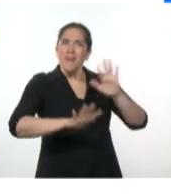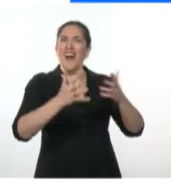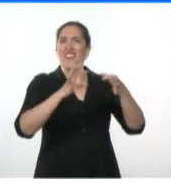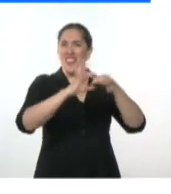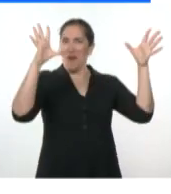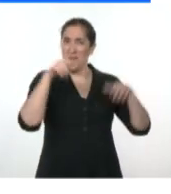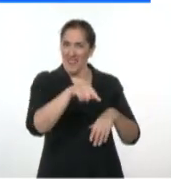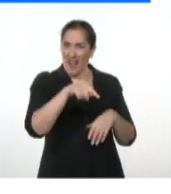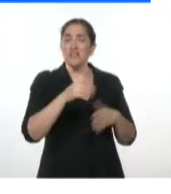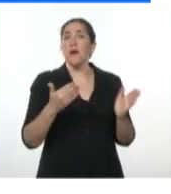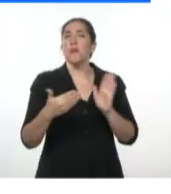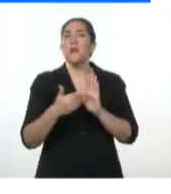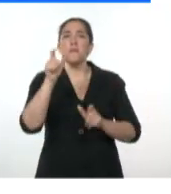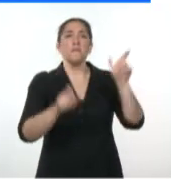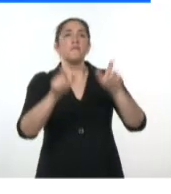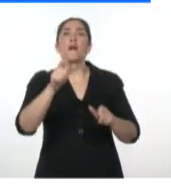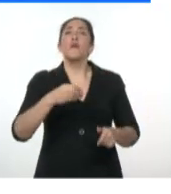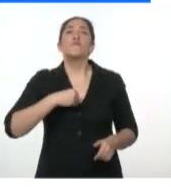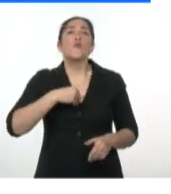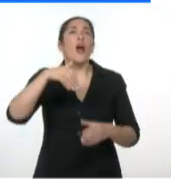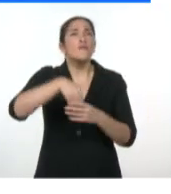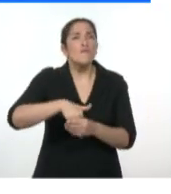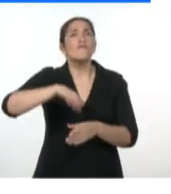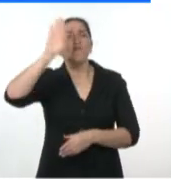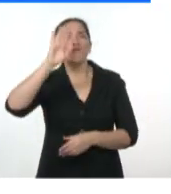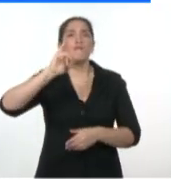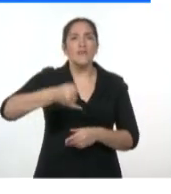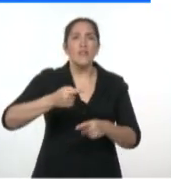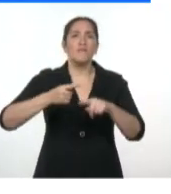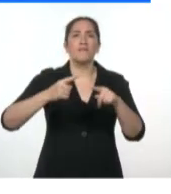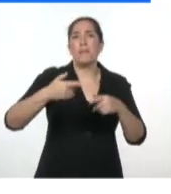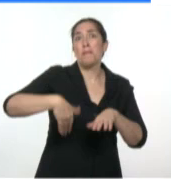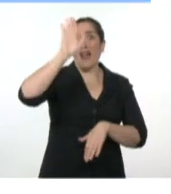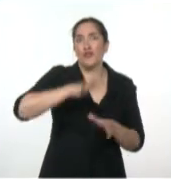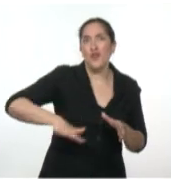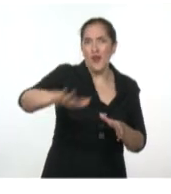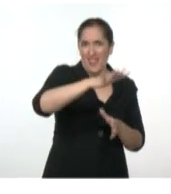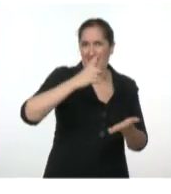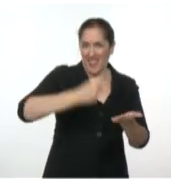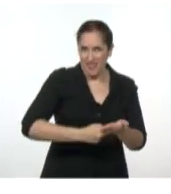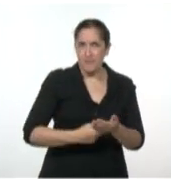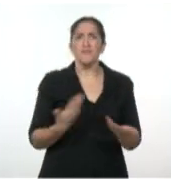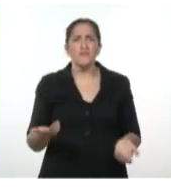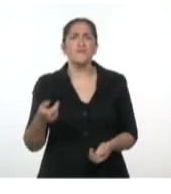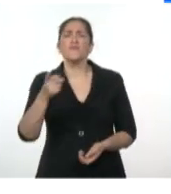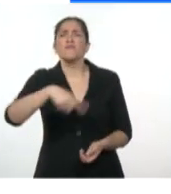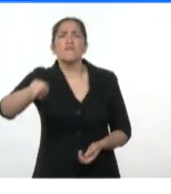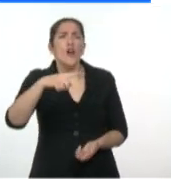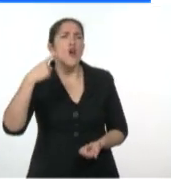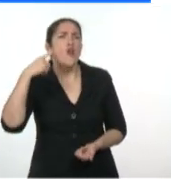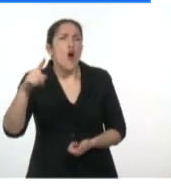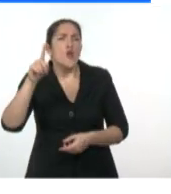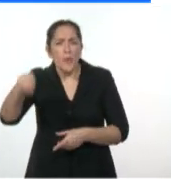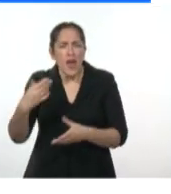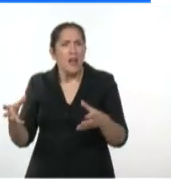acuerdo con la voluntad de la mayoría. ¿Cuáles son los principales intereses que movilizan a un centro y qué han logrado? Claro.